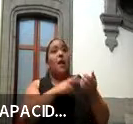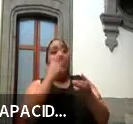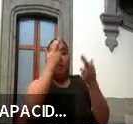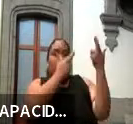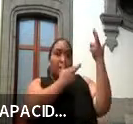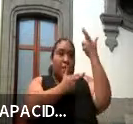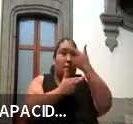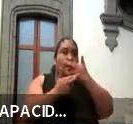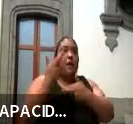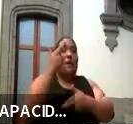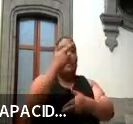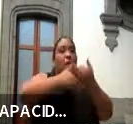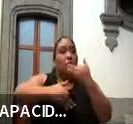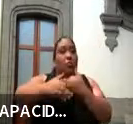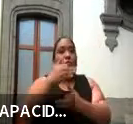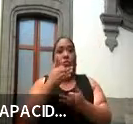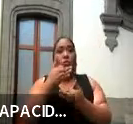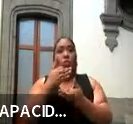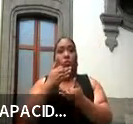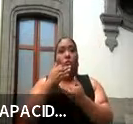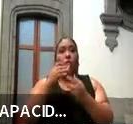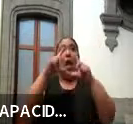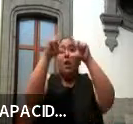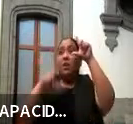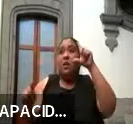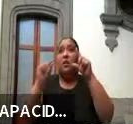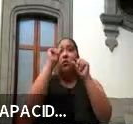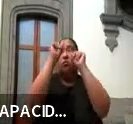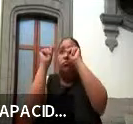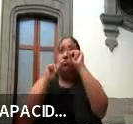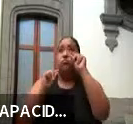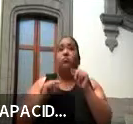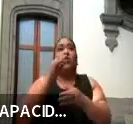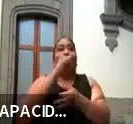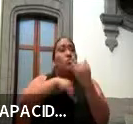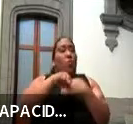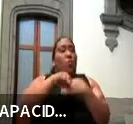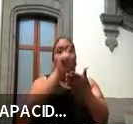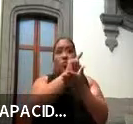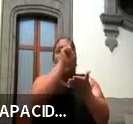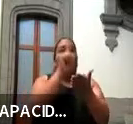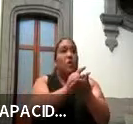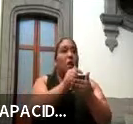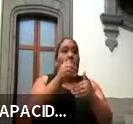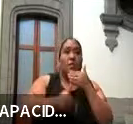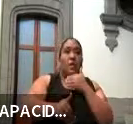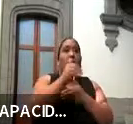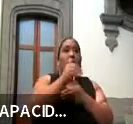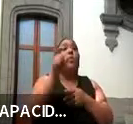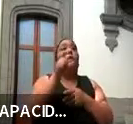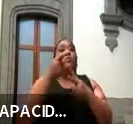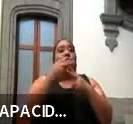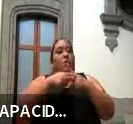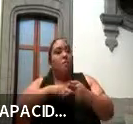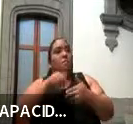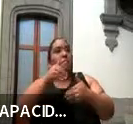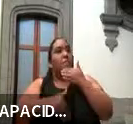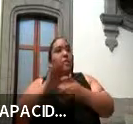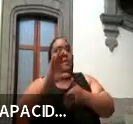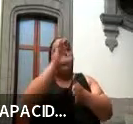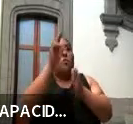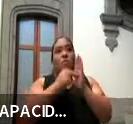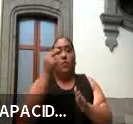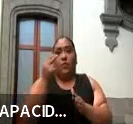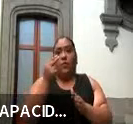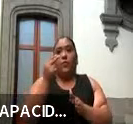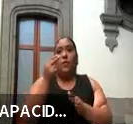estos marcos nacionales, constitucionales, legales, a partir de la convención. Identifica